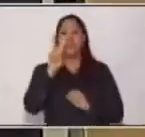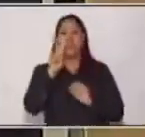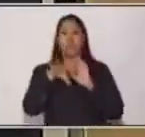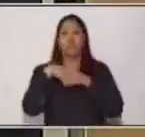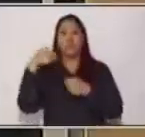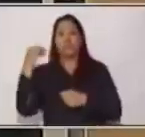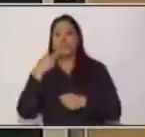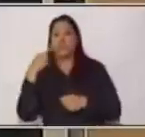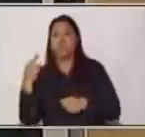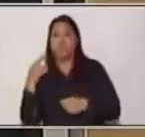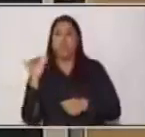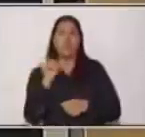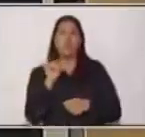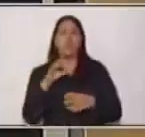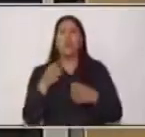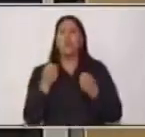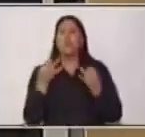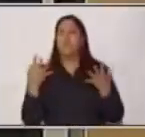a